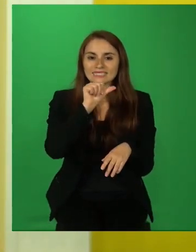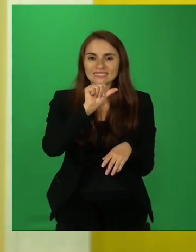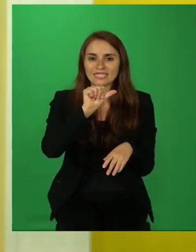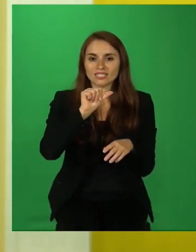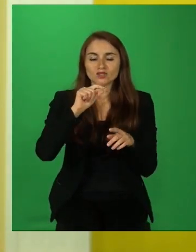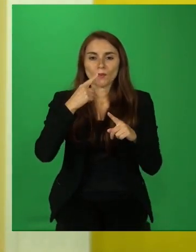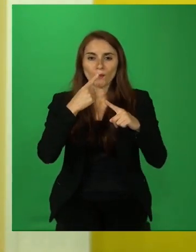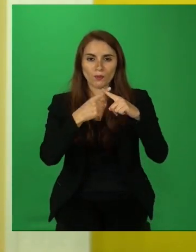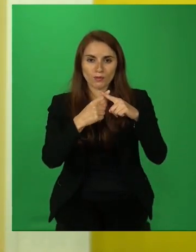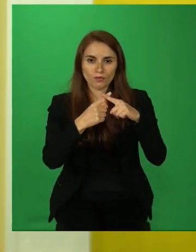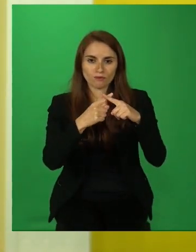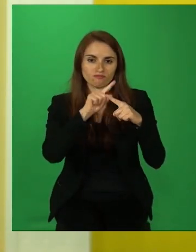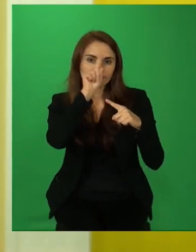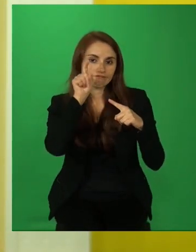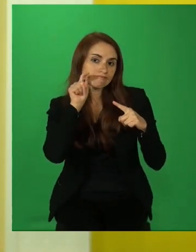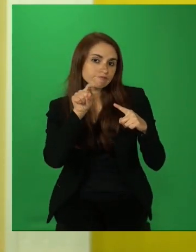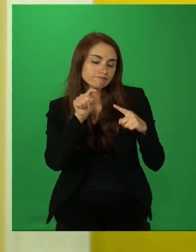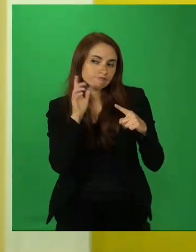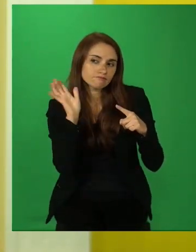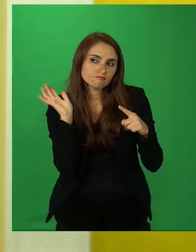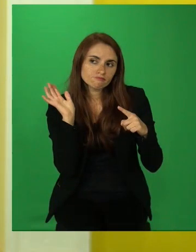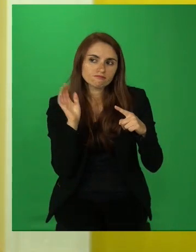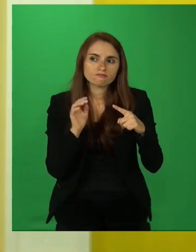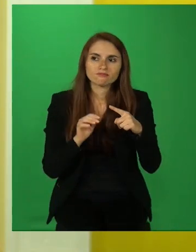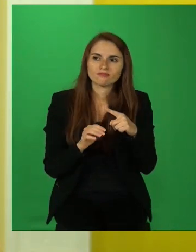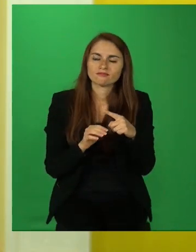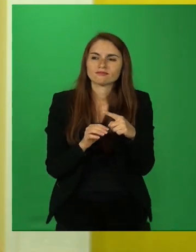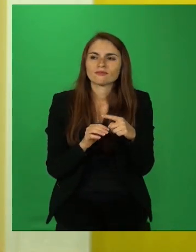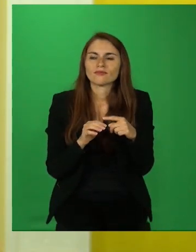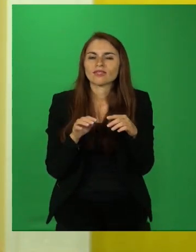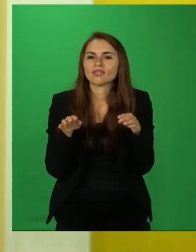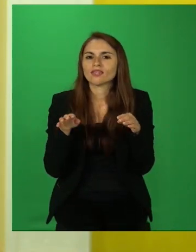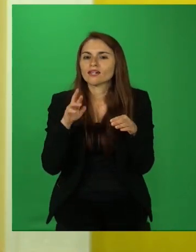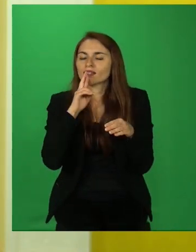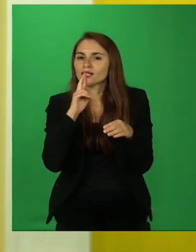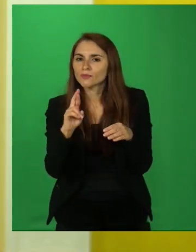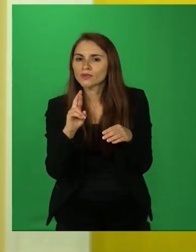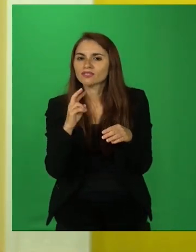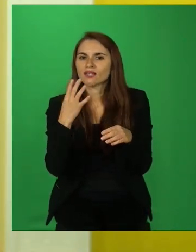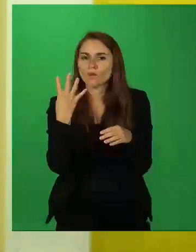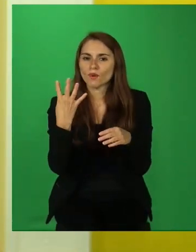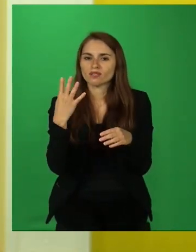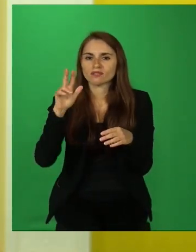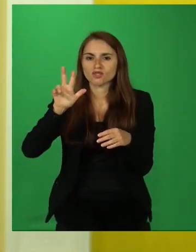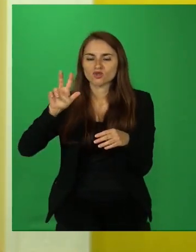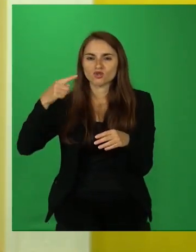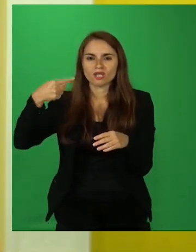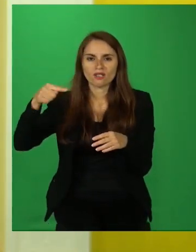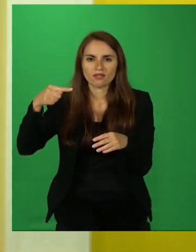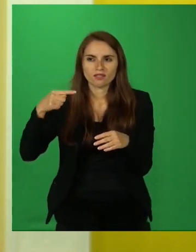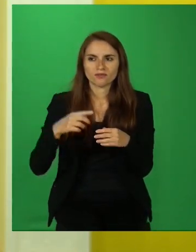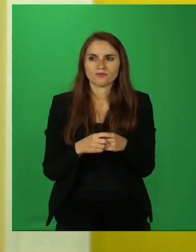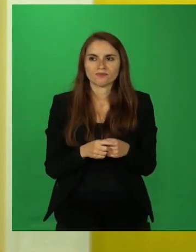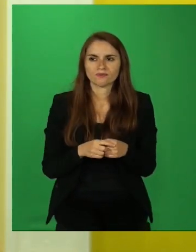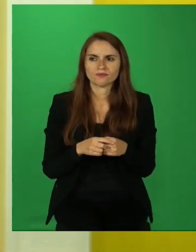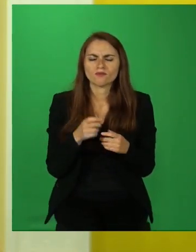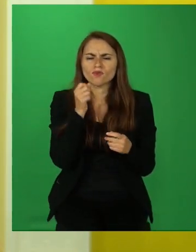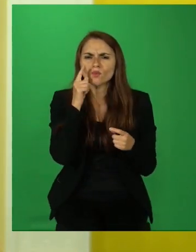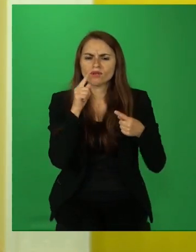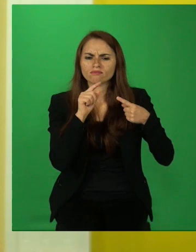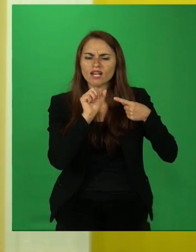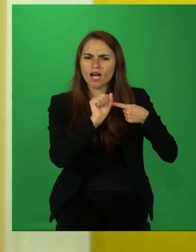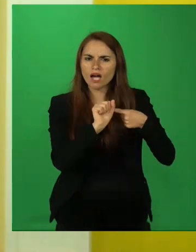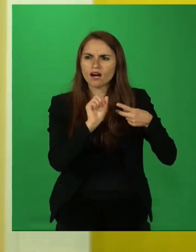x número desconocido va a ser igual a 48 negativo cuál de las alternativas